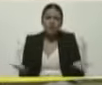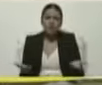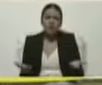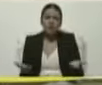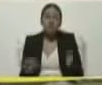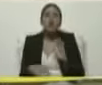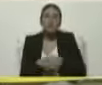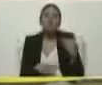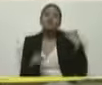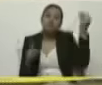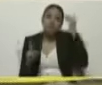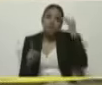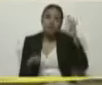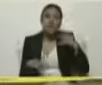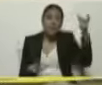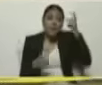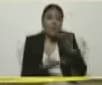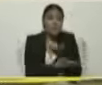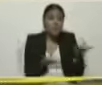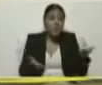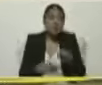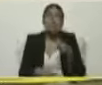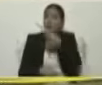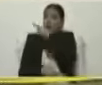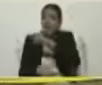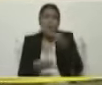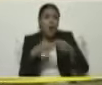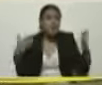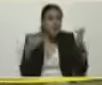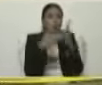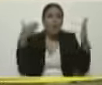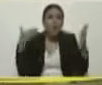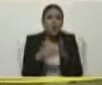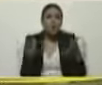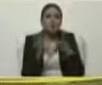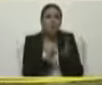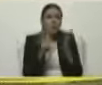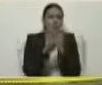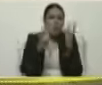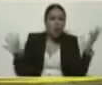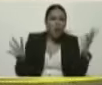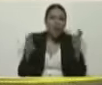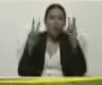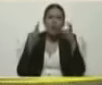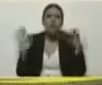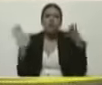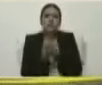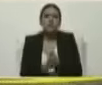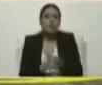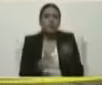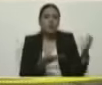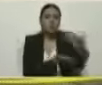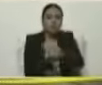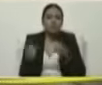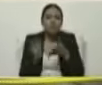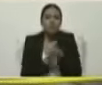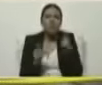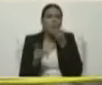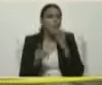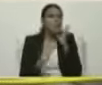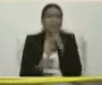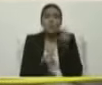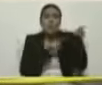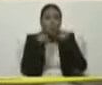Porque yo sabía que nuestro pueblo, a quien le habían hecho la guerra económica, con la última cola, con el desabastecimiento inducido, que lo